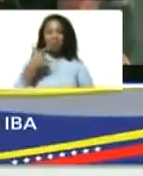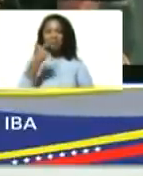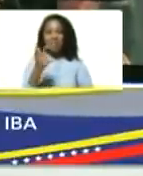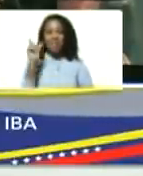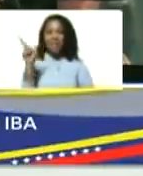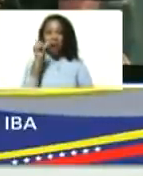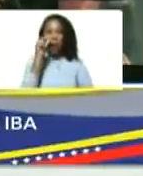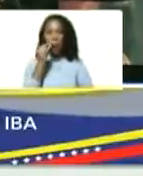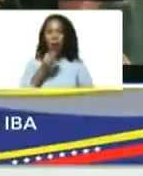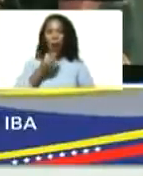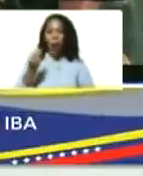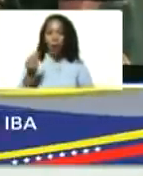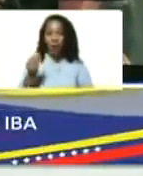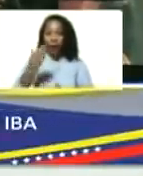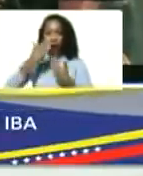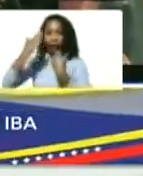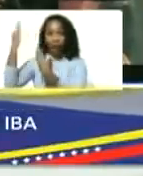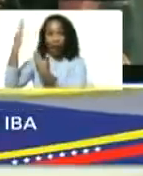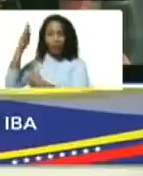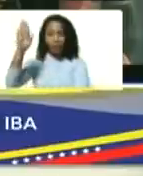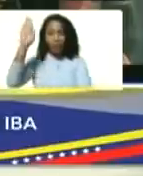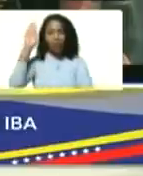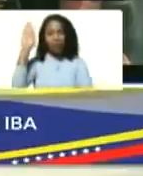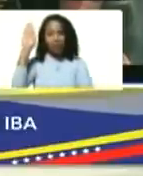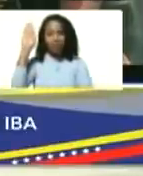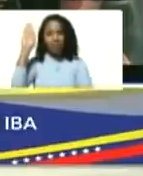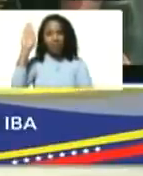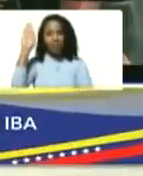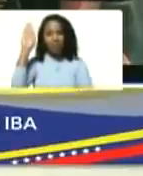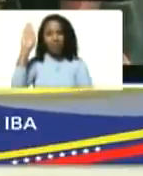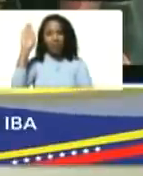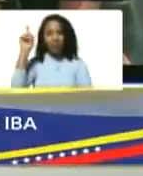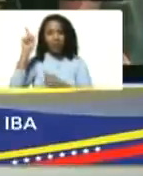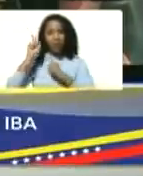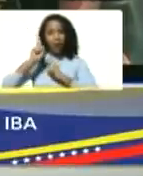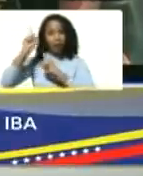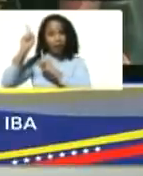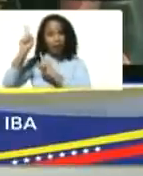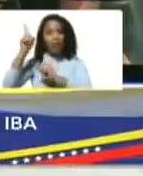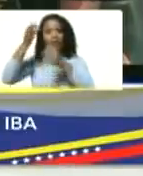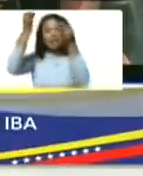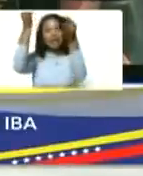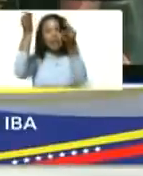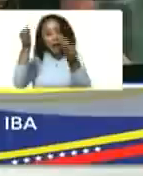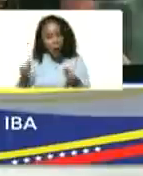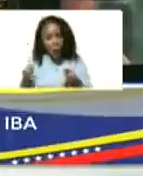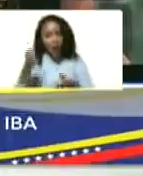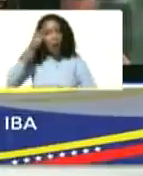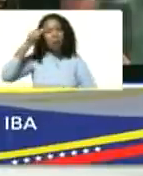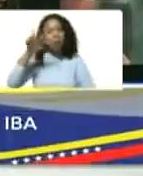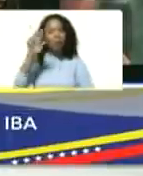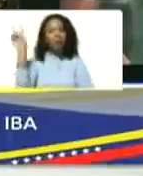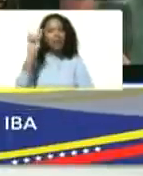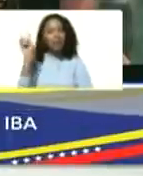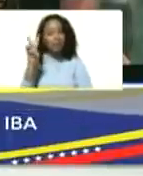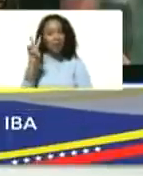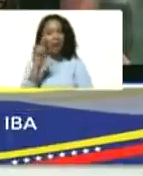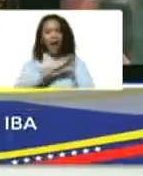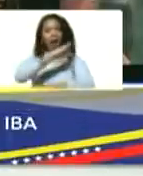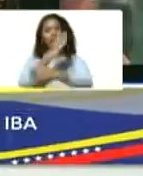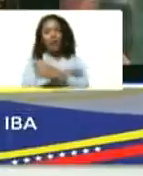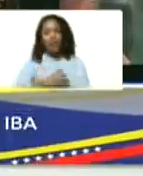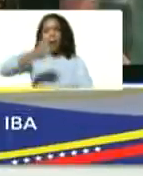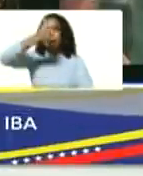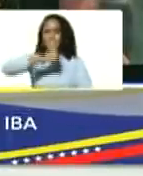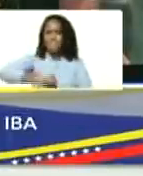muchacho que estaba ahí juramentándose allí estaba seguro que el pueblo de venezuela tenía la fuerza para soportar